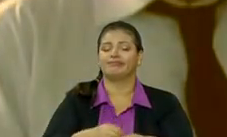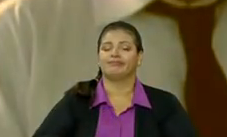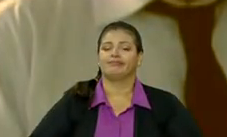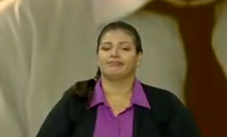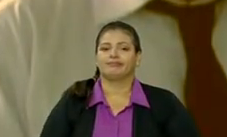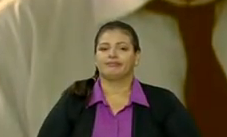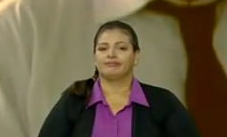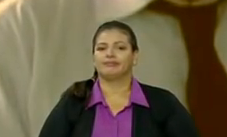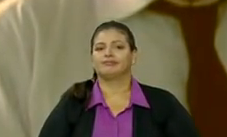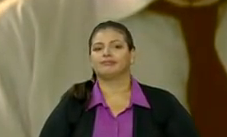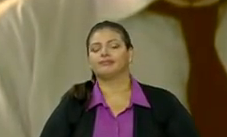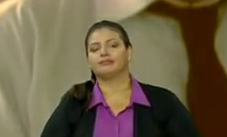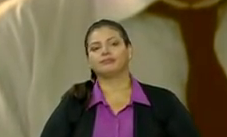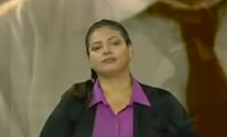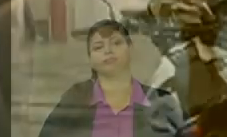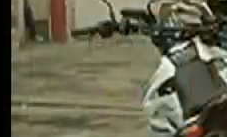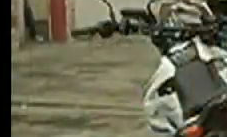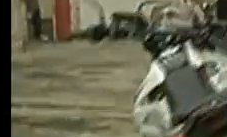Iván Casamen.